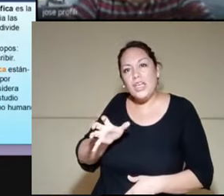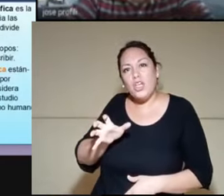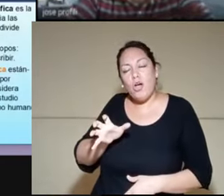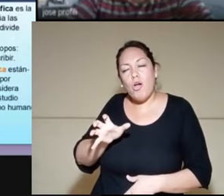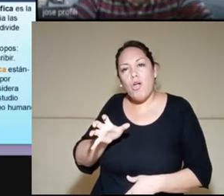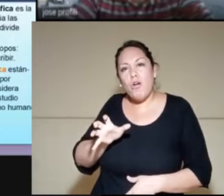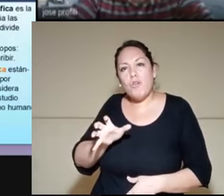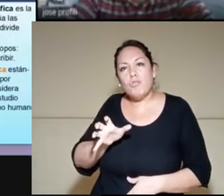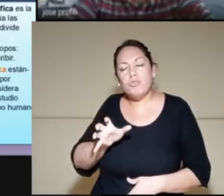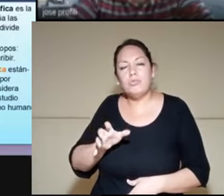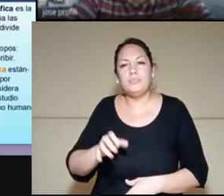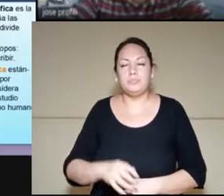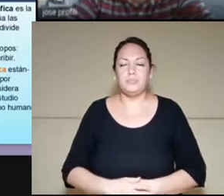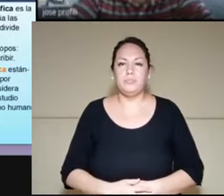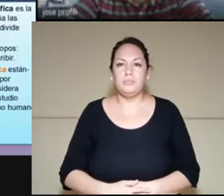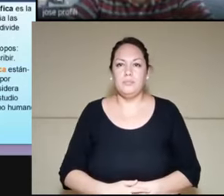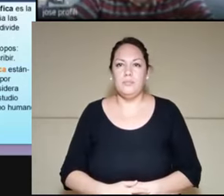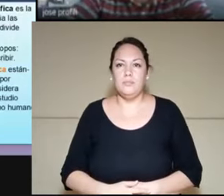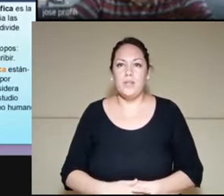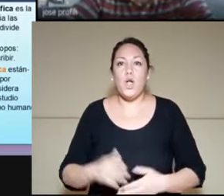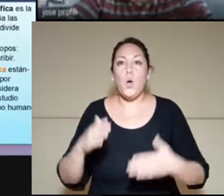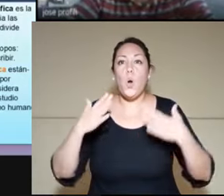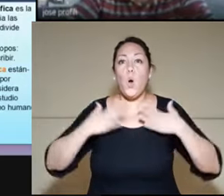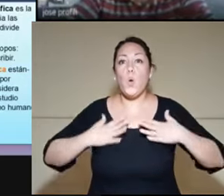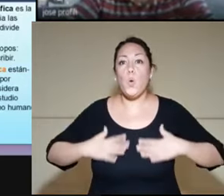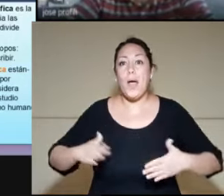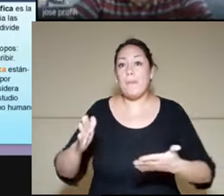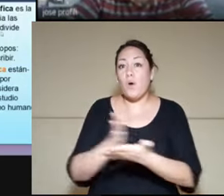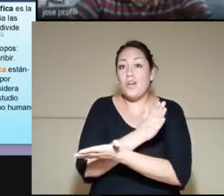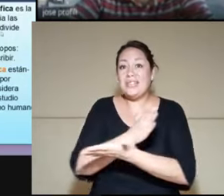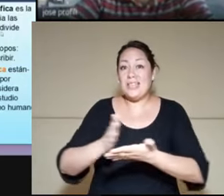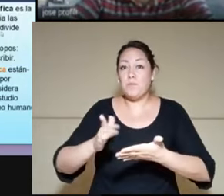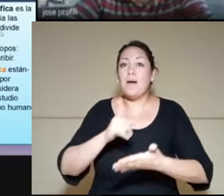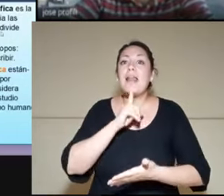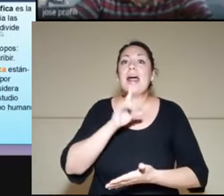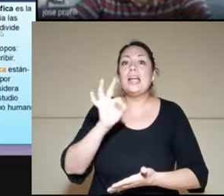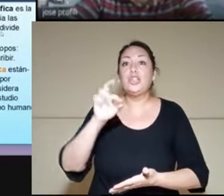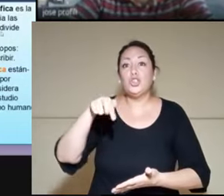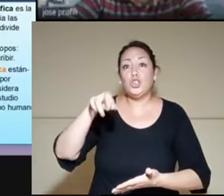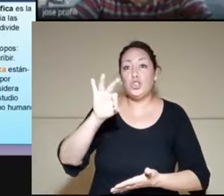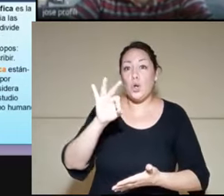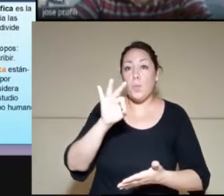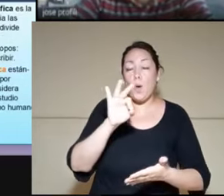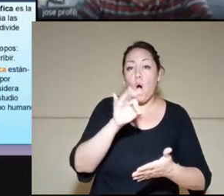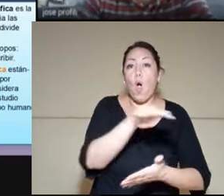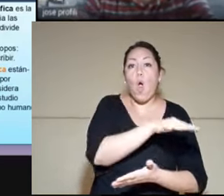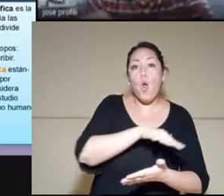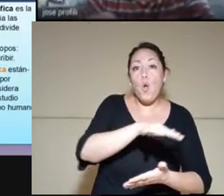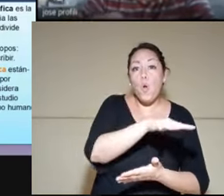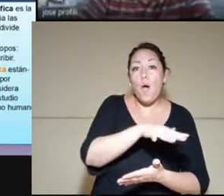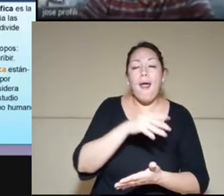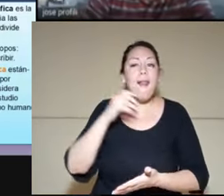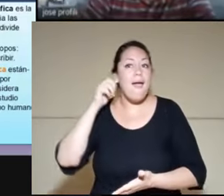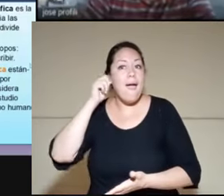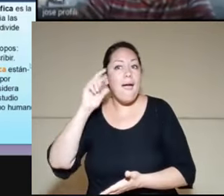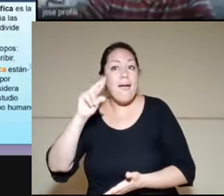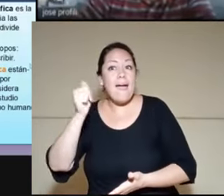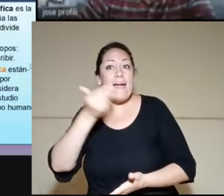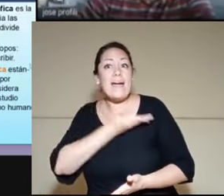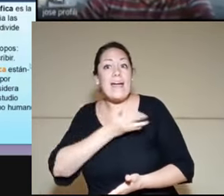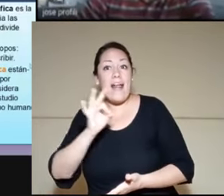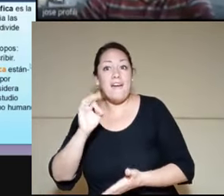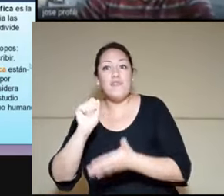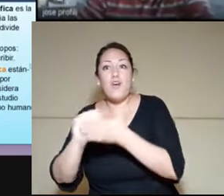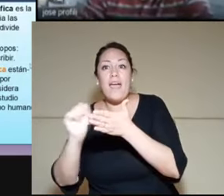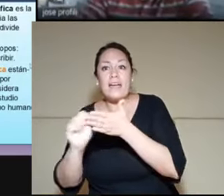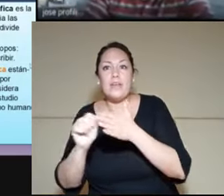de las regiones, ¿no es cierto?, de los lugares en que se divide el cuerpo. Por eso topos quiere decir lugar y grafos describir. Describir